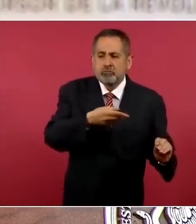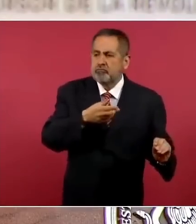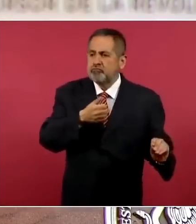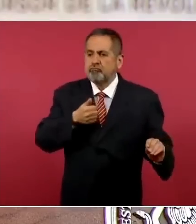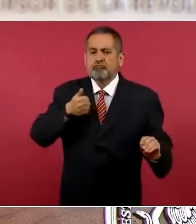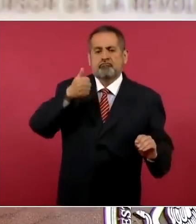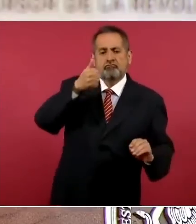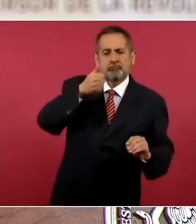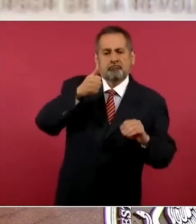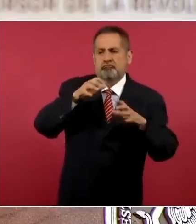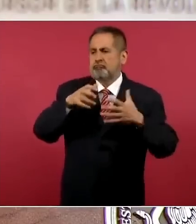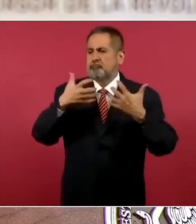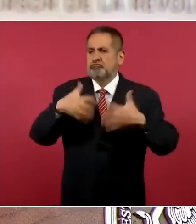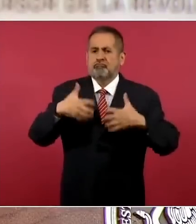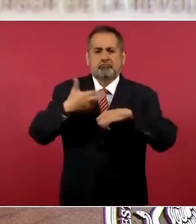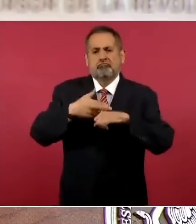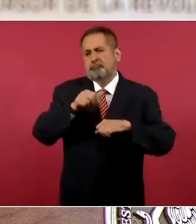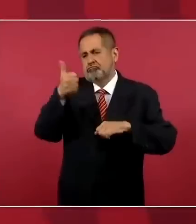para